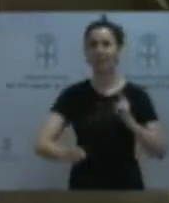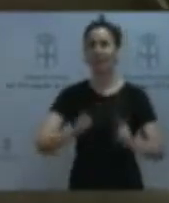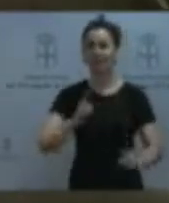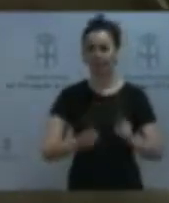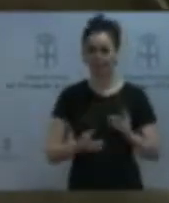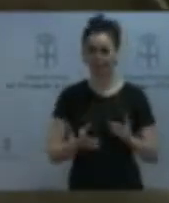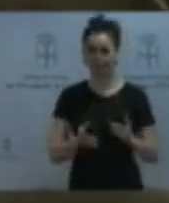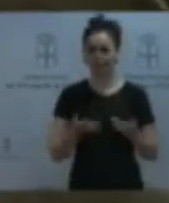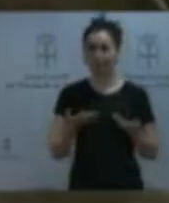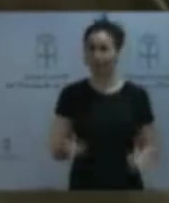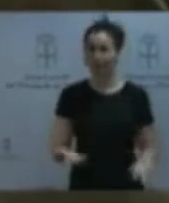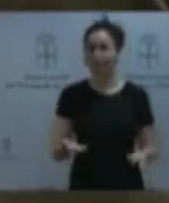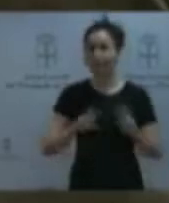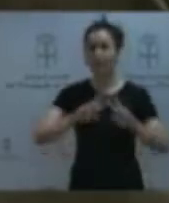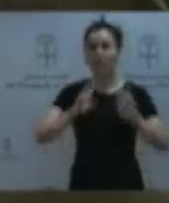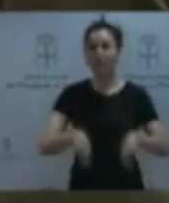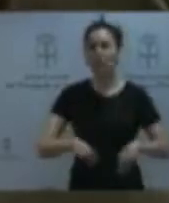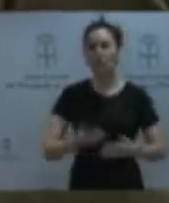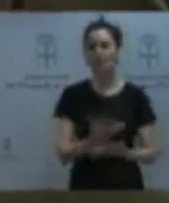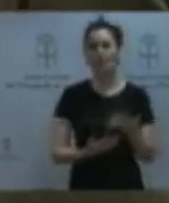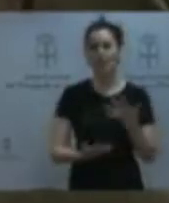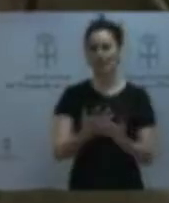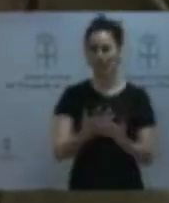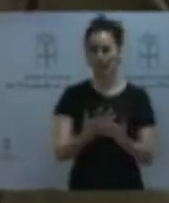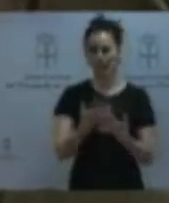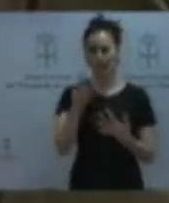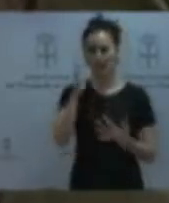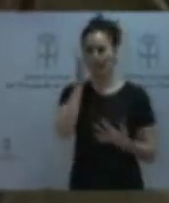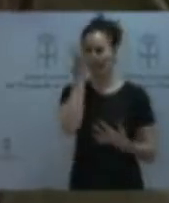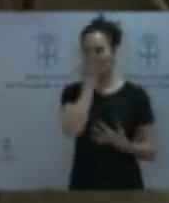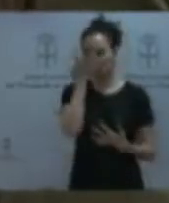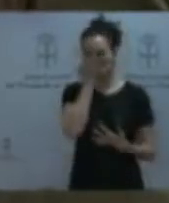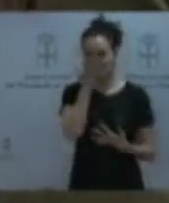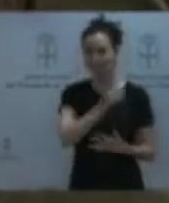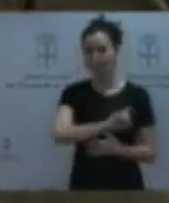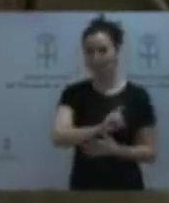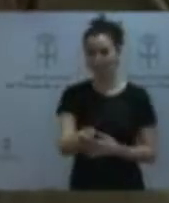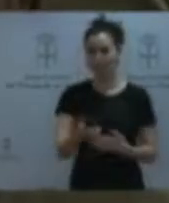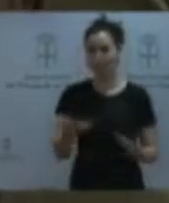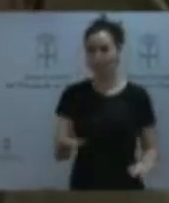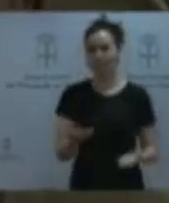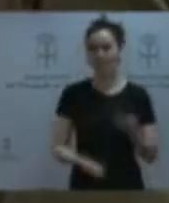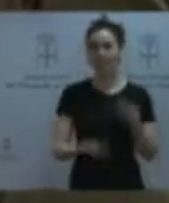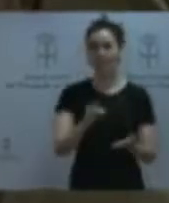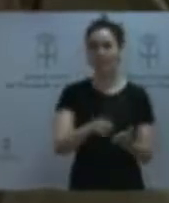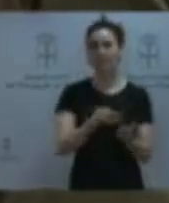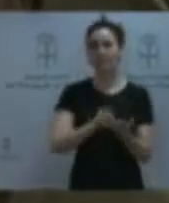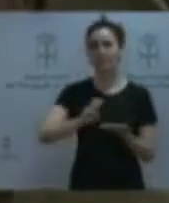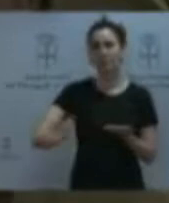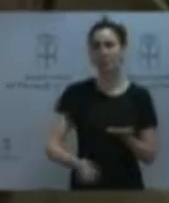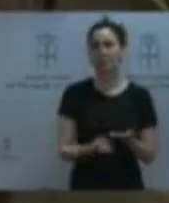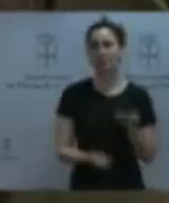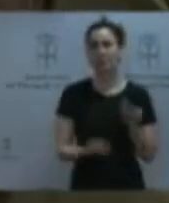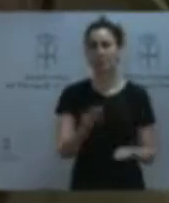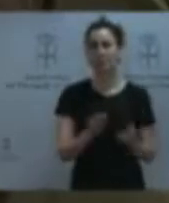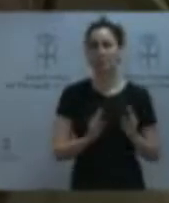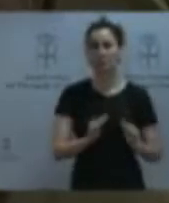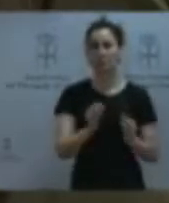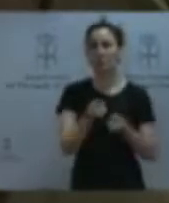o difusas, siendo la evaluación de proyectos y elaboración de los informes correspondientes competencia exclusiva del personal